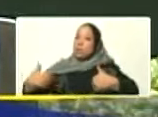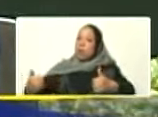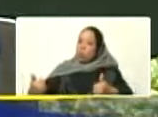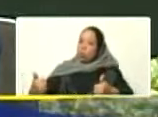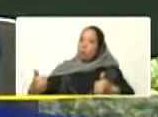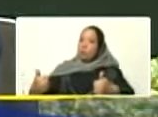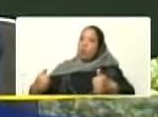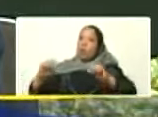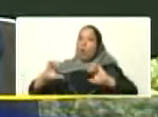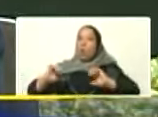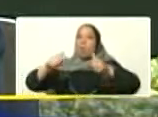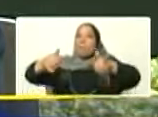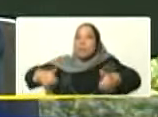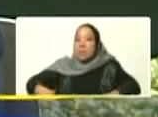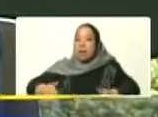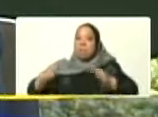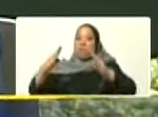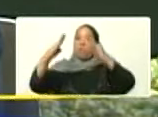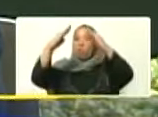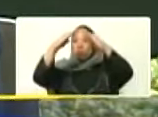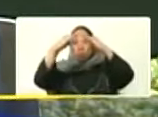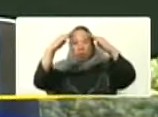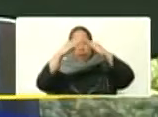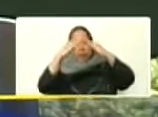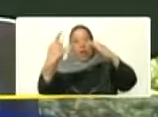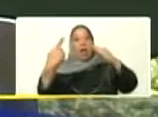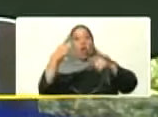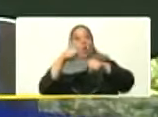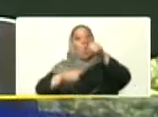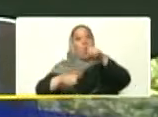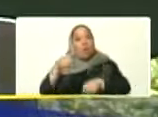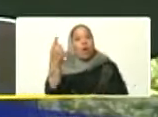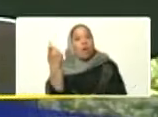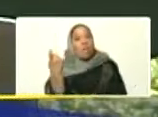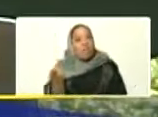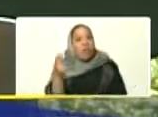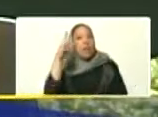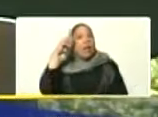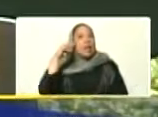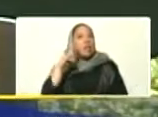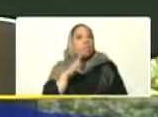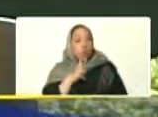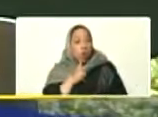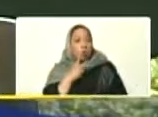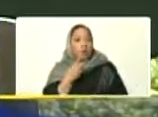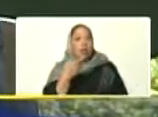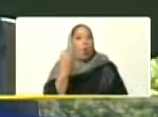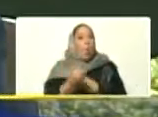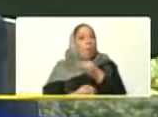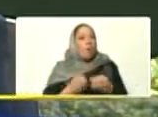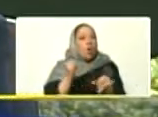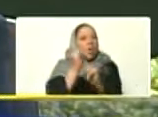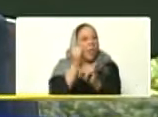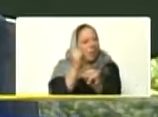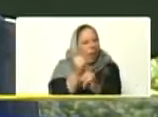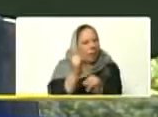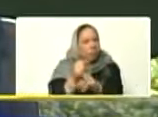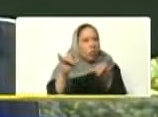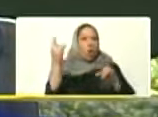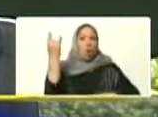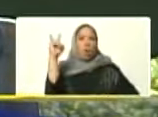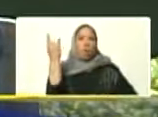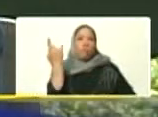infraestructura de impermeabilización, las piezas sanitarias, el alumbrado, el acceso al internet y la conexión, la tecnología necesaria